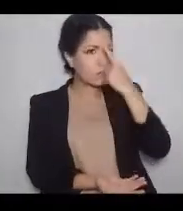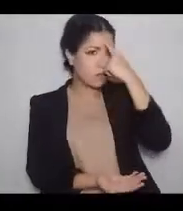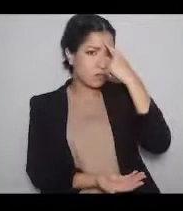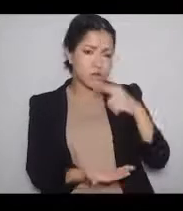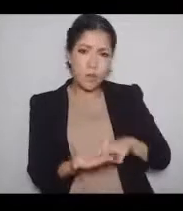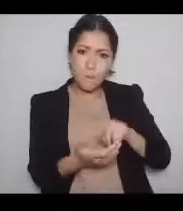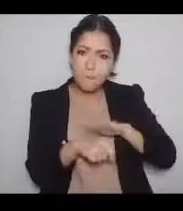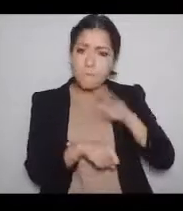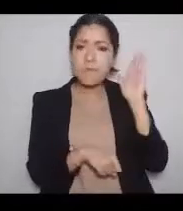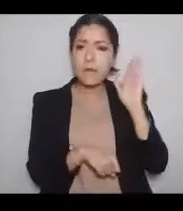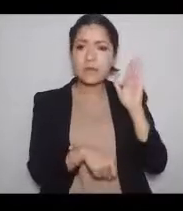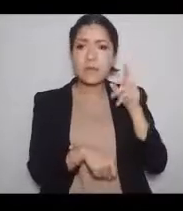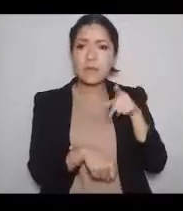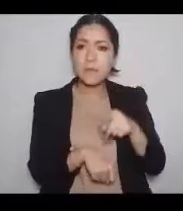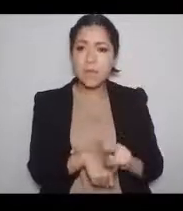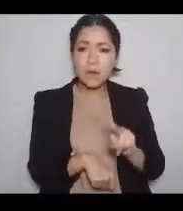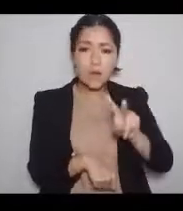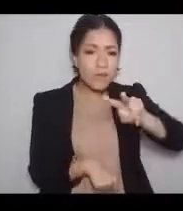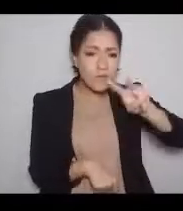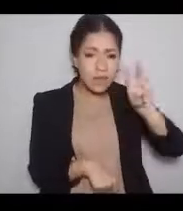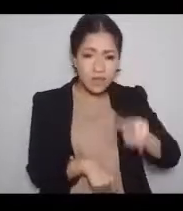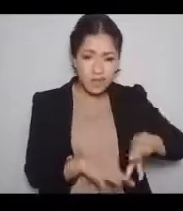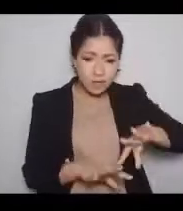El universo no es bonito,